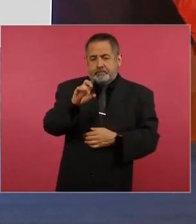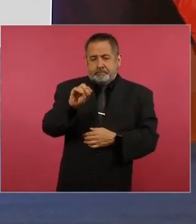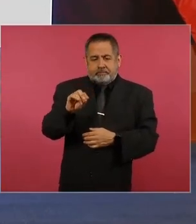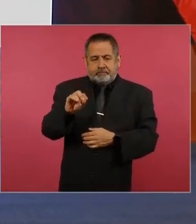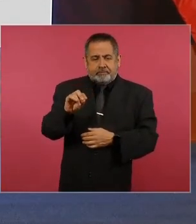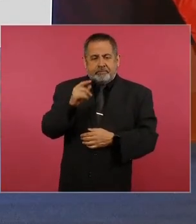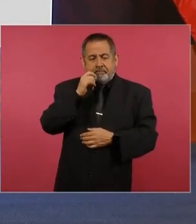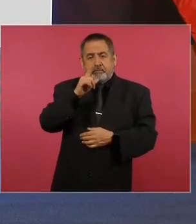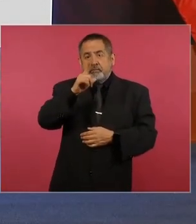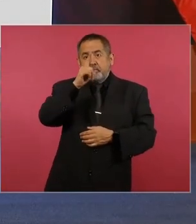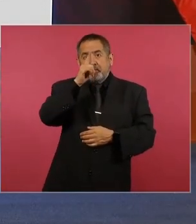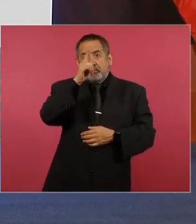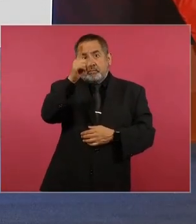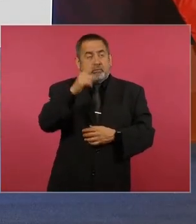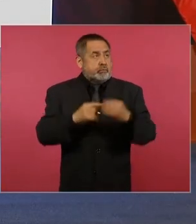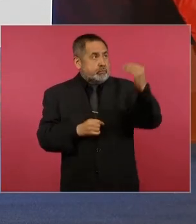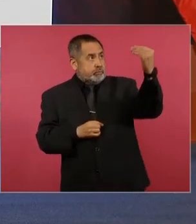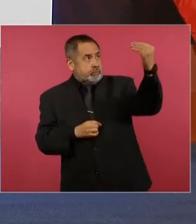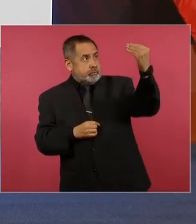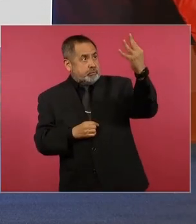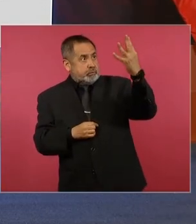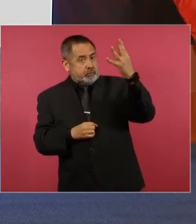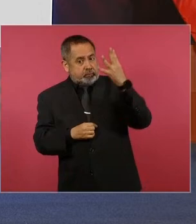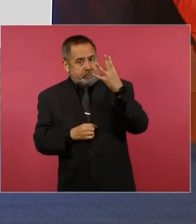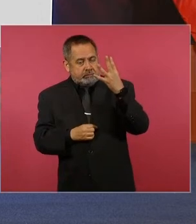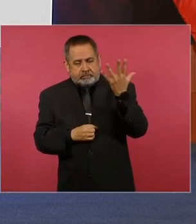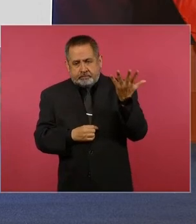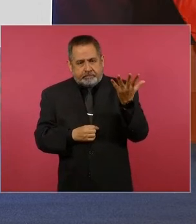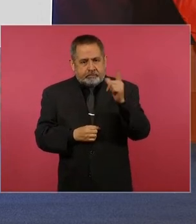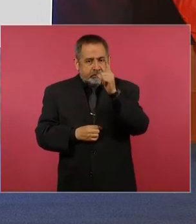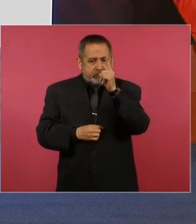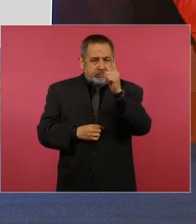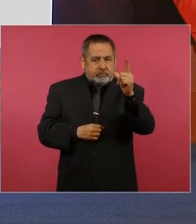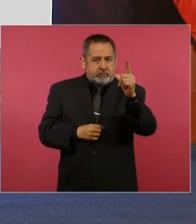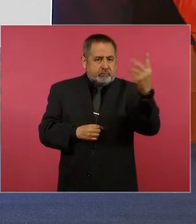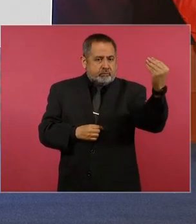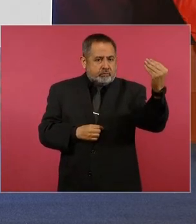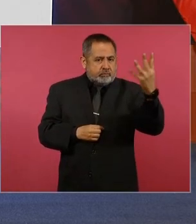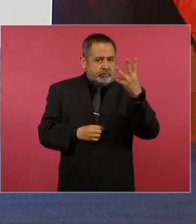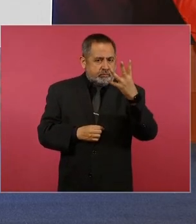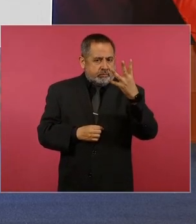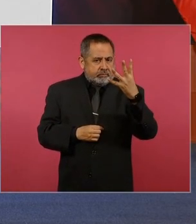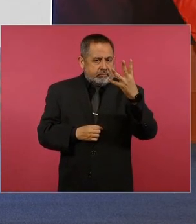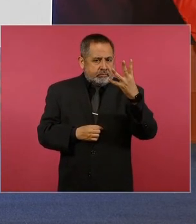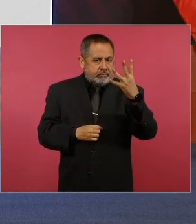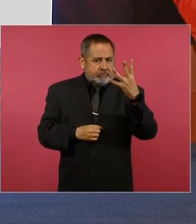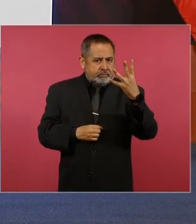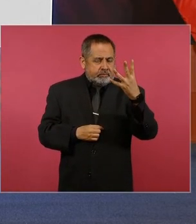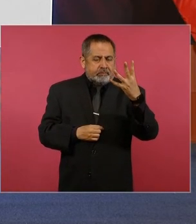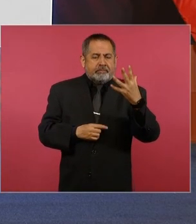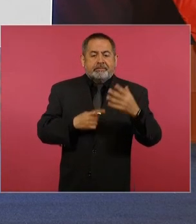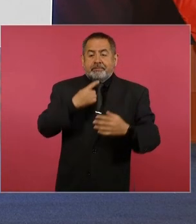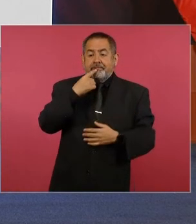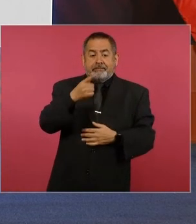luz. Pero ¿qué es que lo que tenemos de la luz, que a veces se comporta como partícula y a veces como